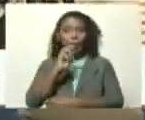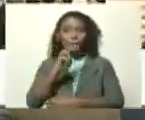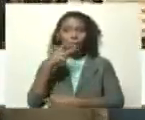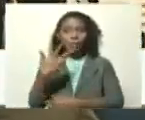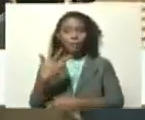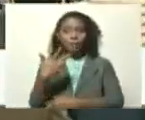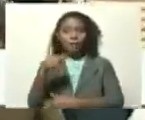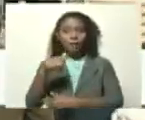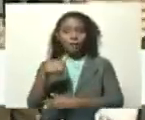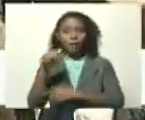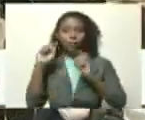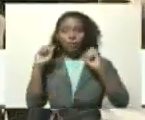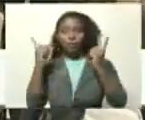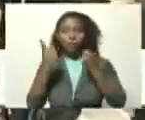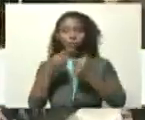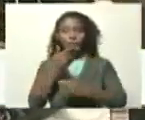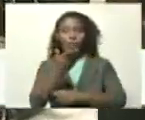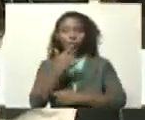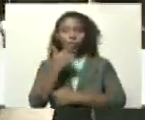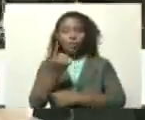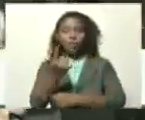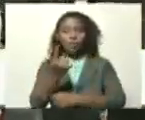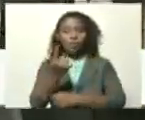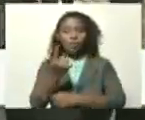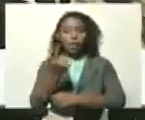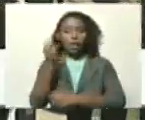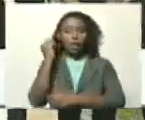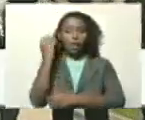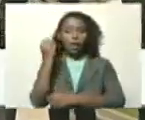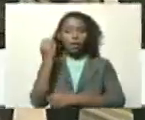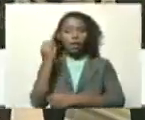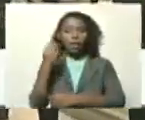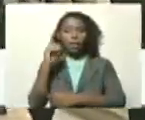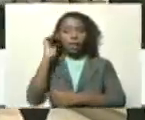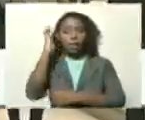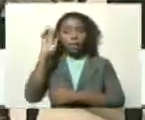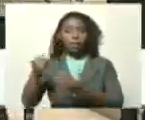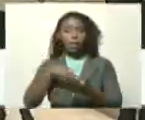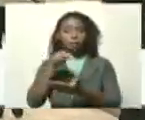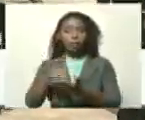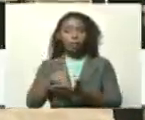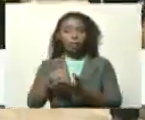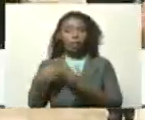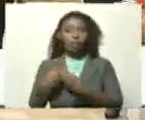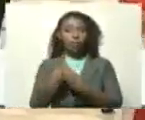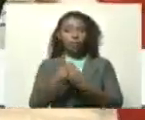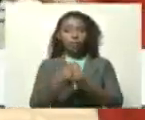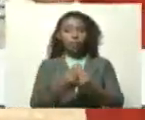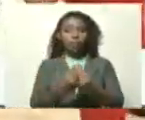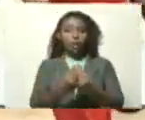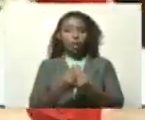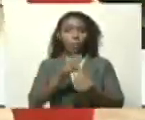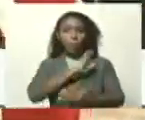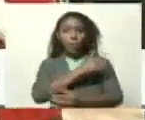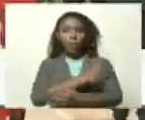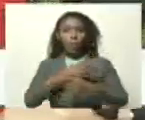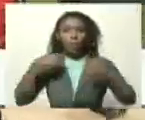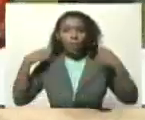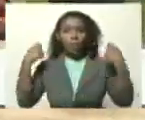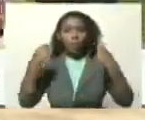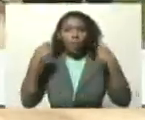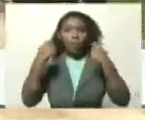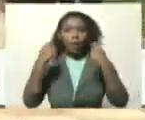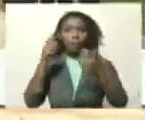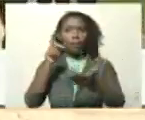2022-2023. Acá el ambiente, como tú lo has dicho, los jardines del Palacio Federal Legislativo, acompañados por el Poder Popular, que